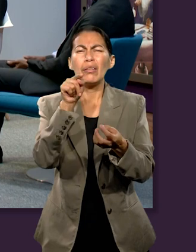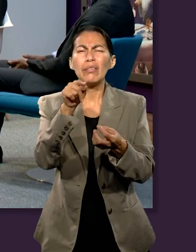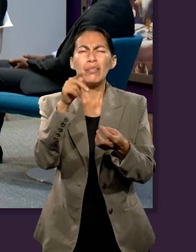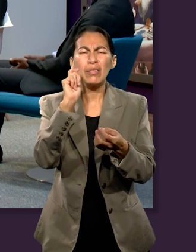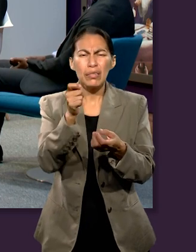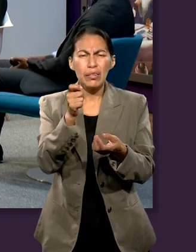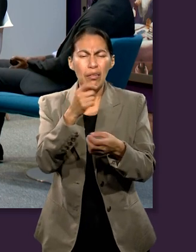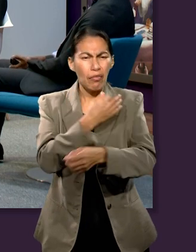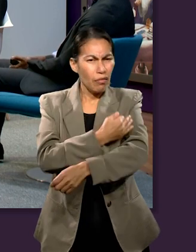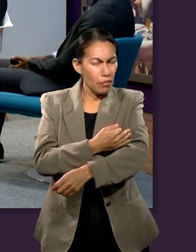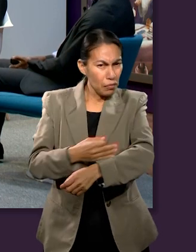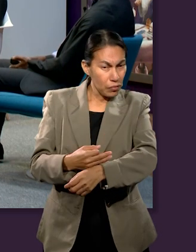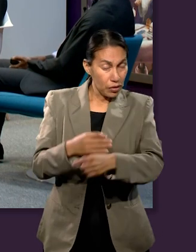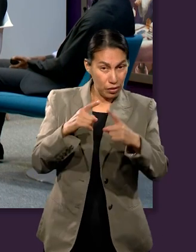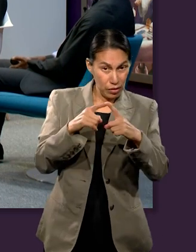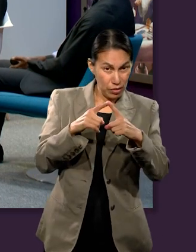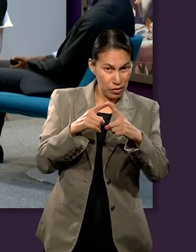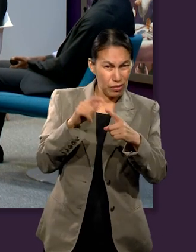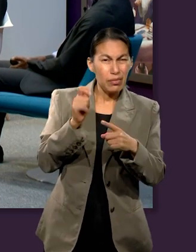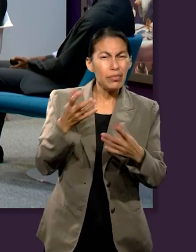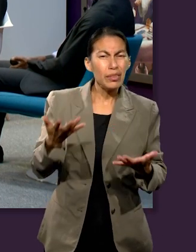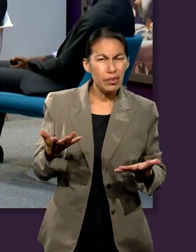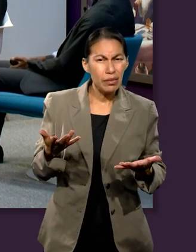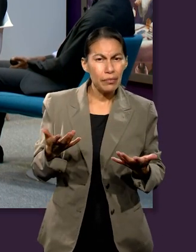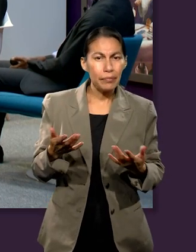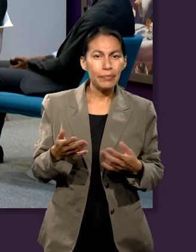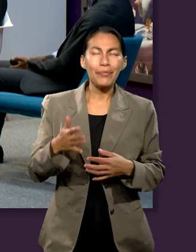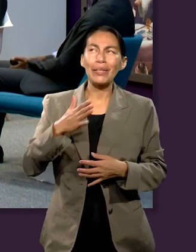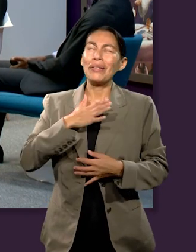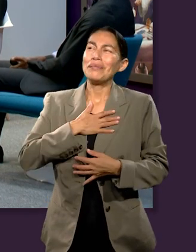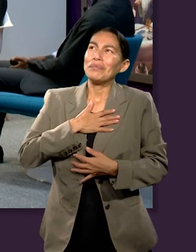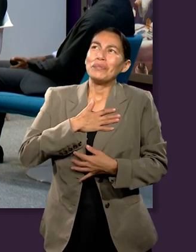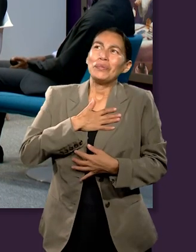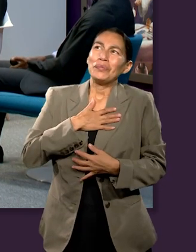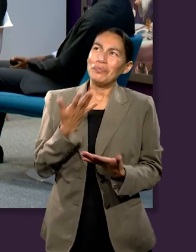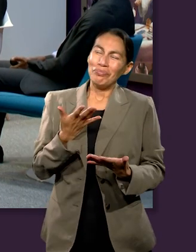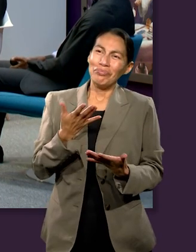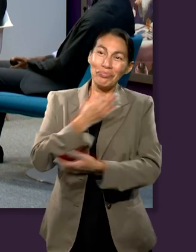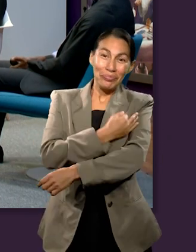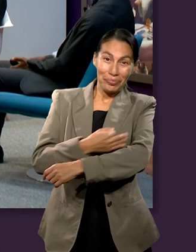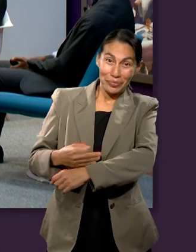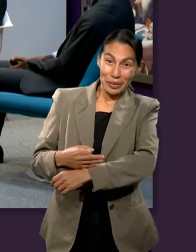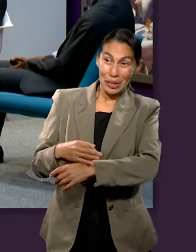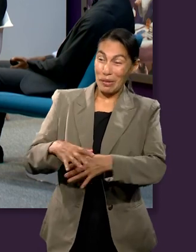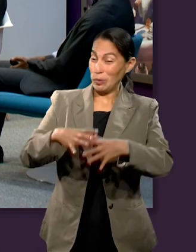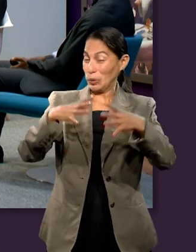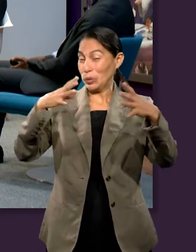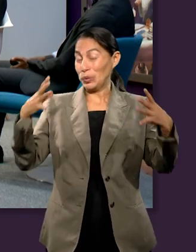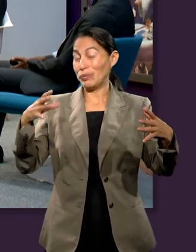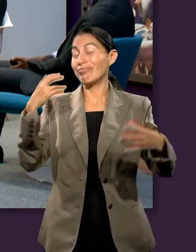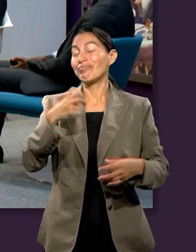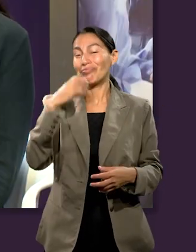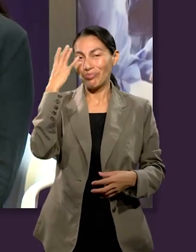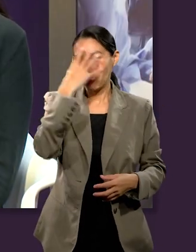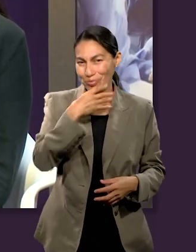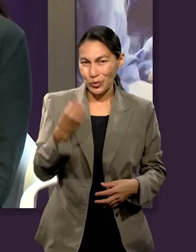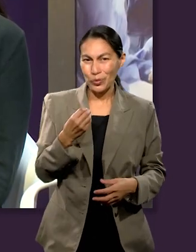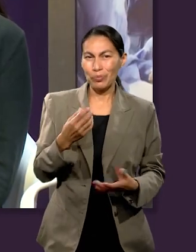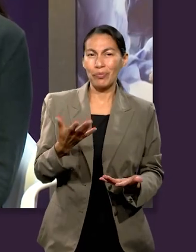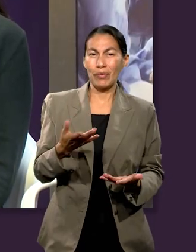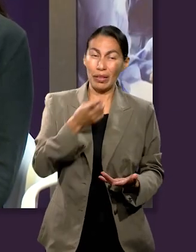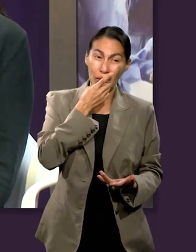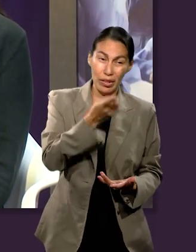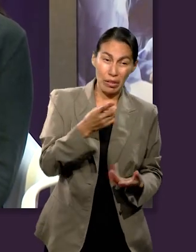la familia de la iglesia Qué representa para ti para mí siempre ha sido una bendición